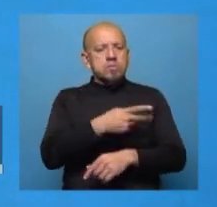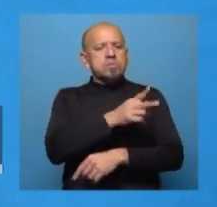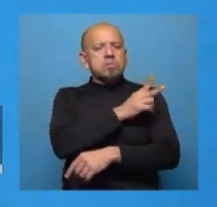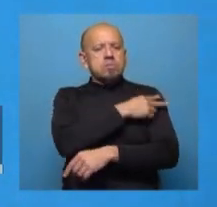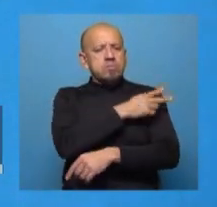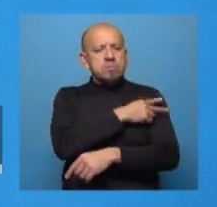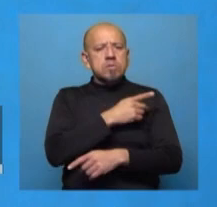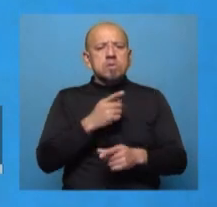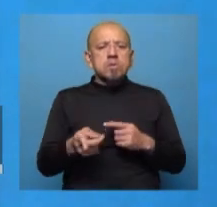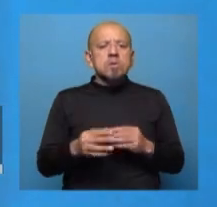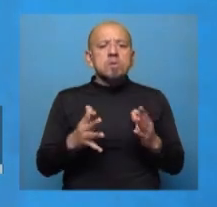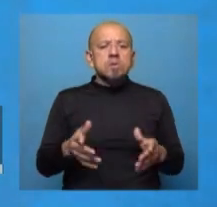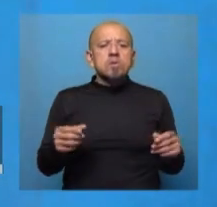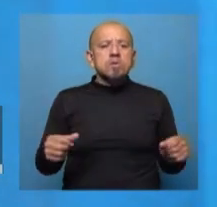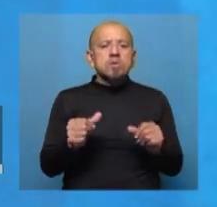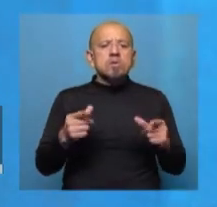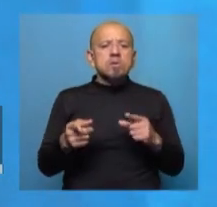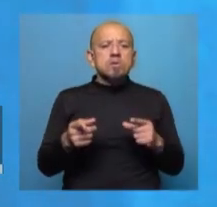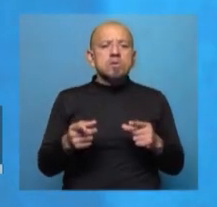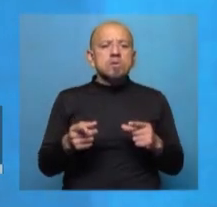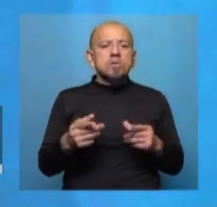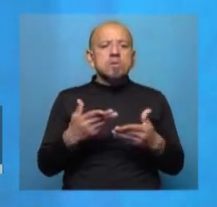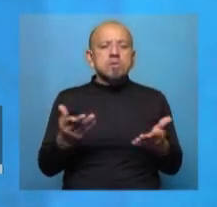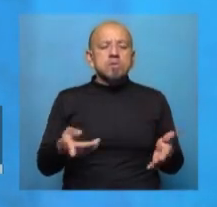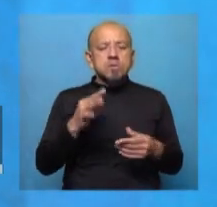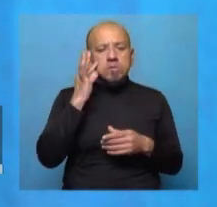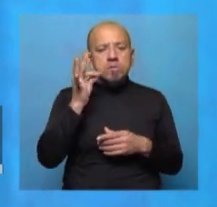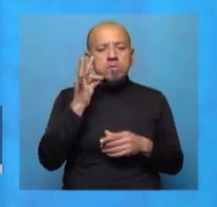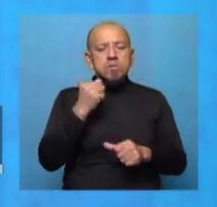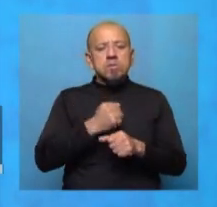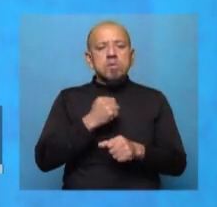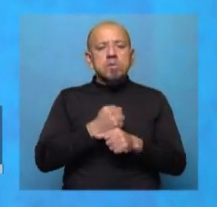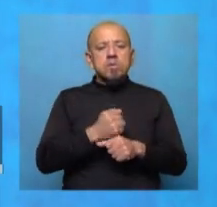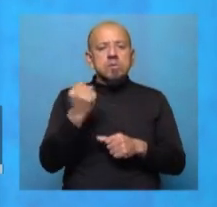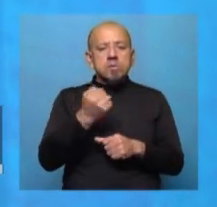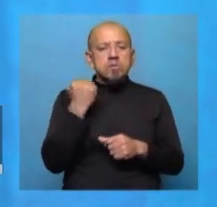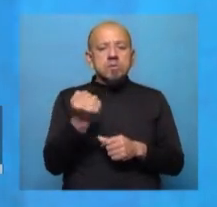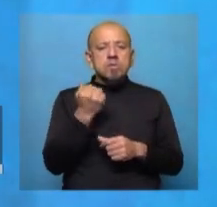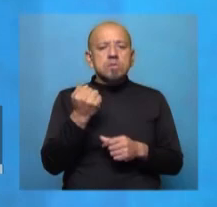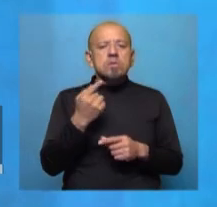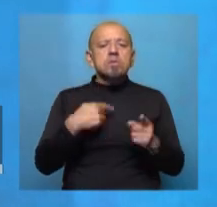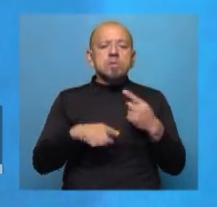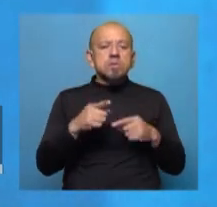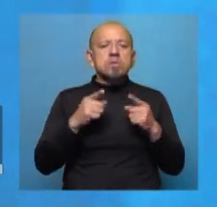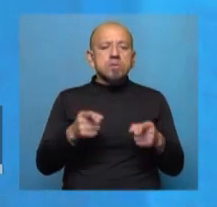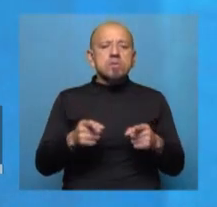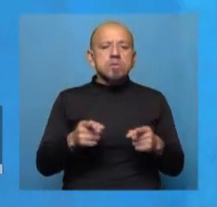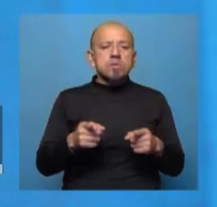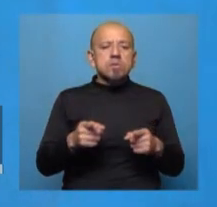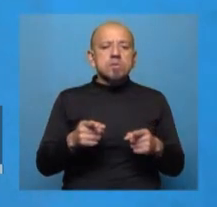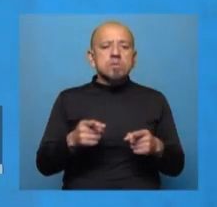jerarquizó y generó nativas y oportunidades de trabajo importantísimas o sea que ese elemento